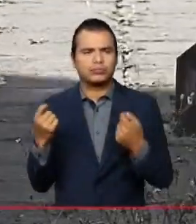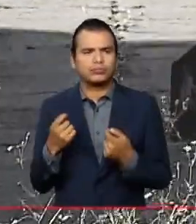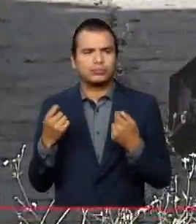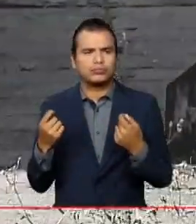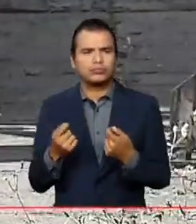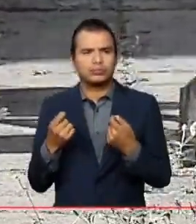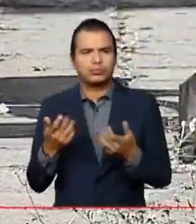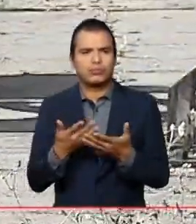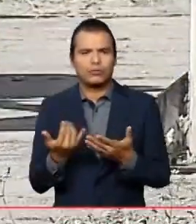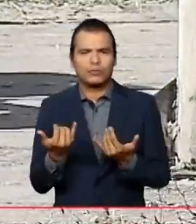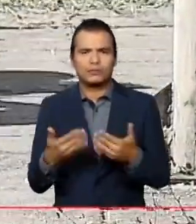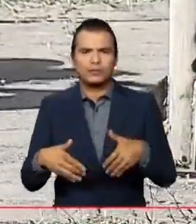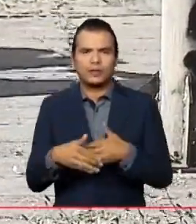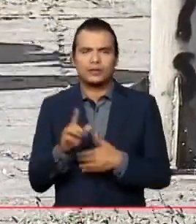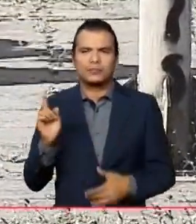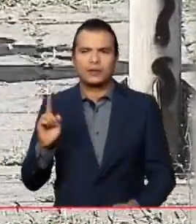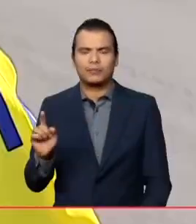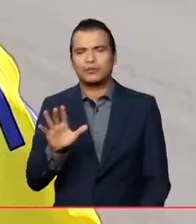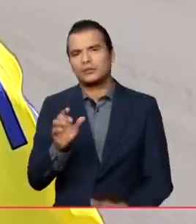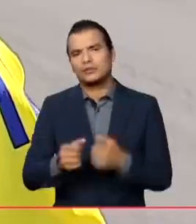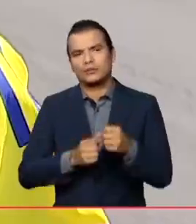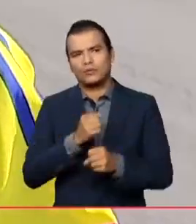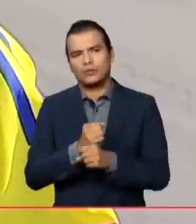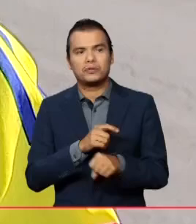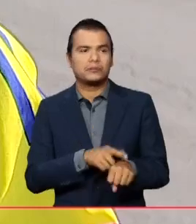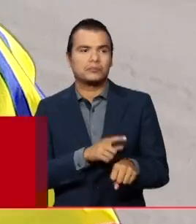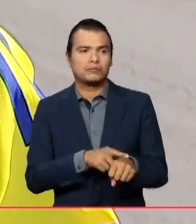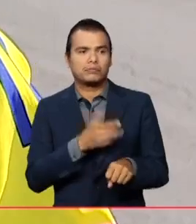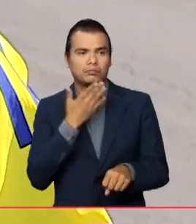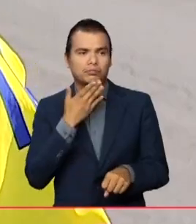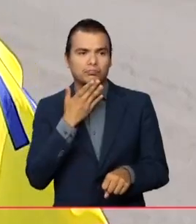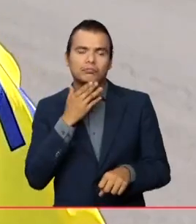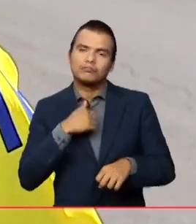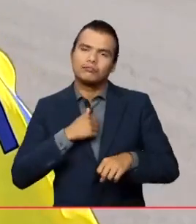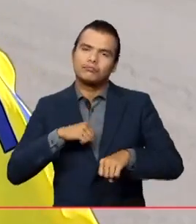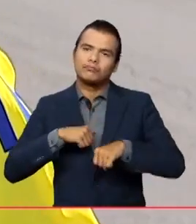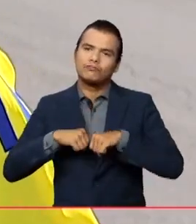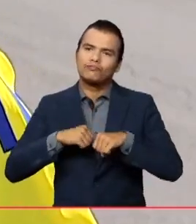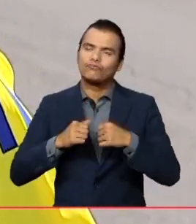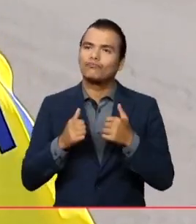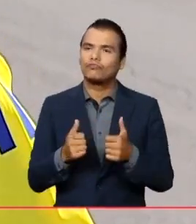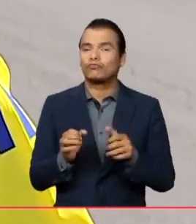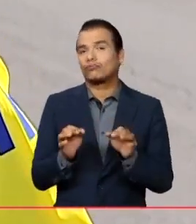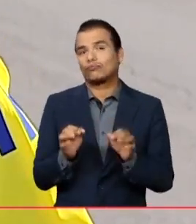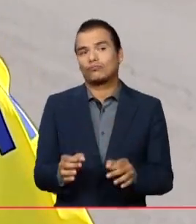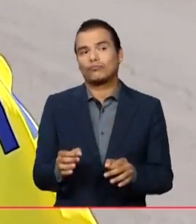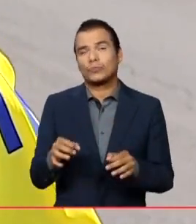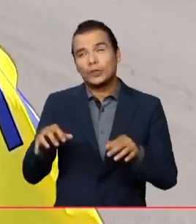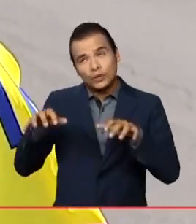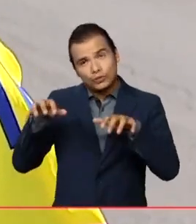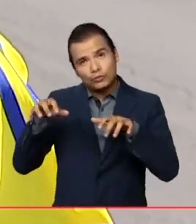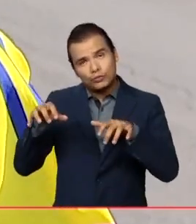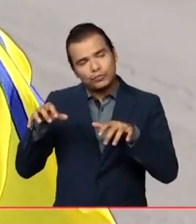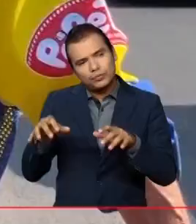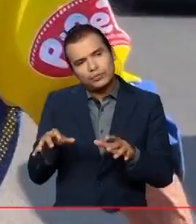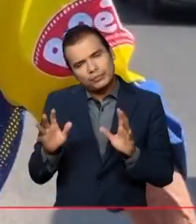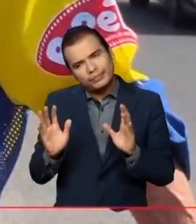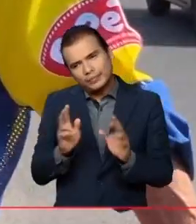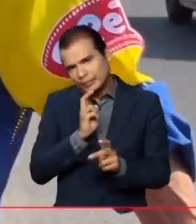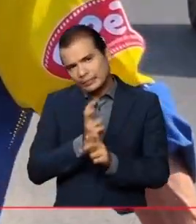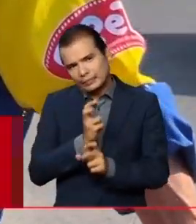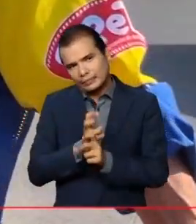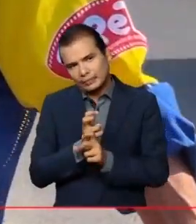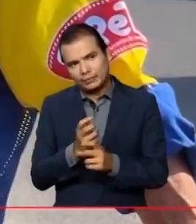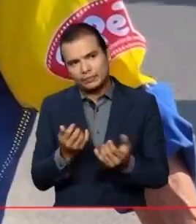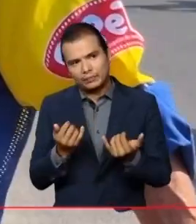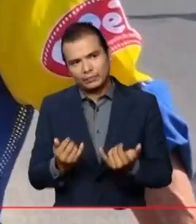años cuando está dando buen tiempito a uno le va bien cuando está lloviendo pues le va suave Pues en